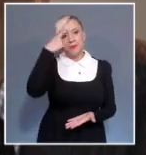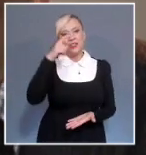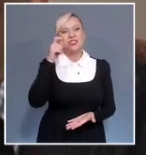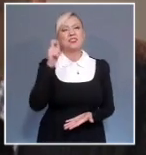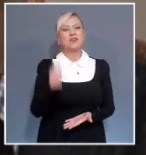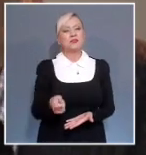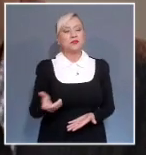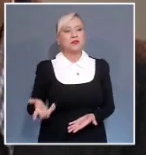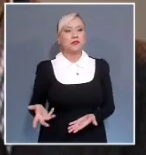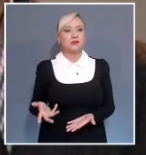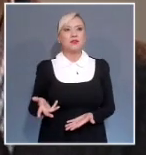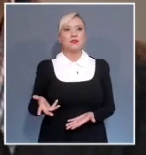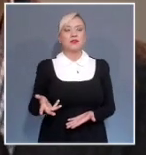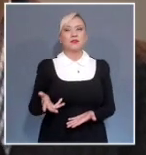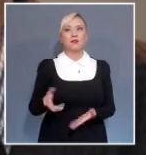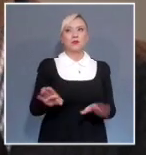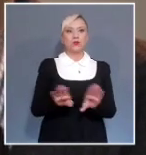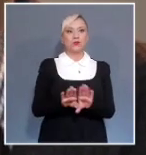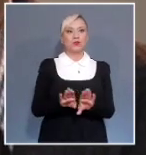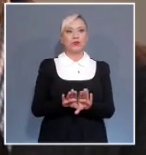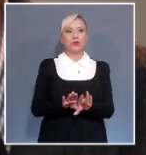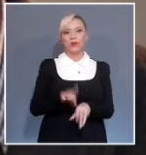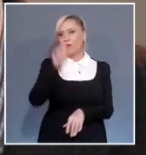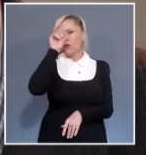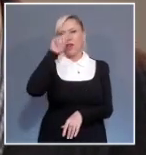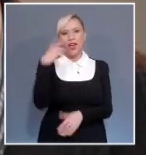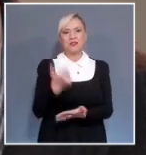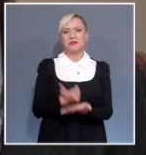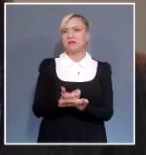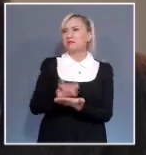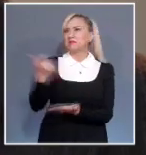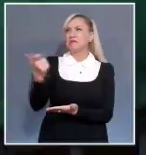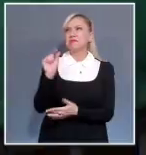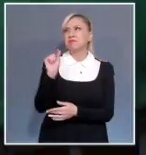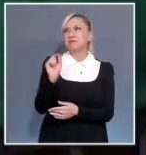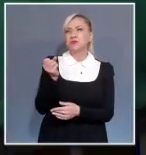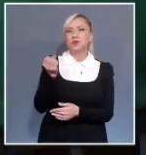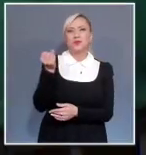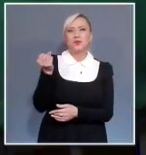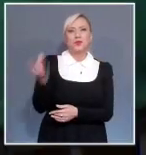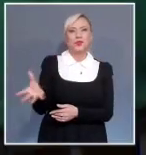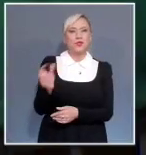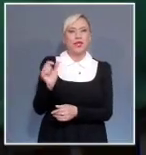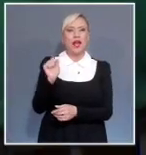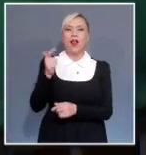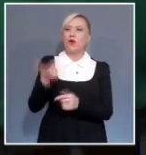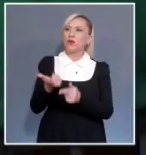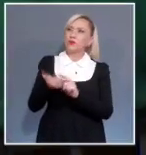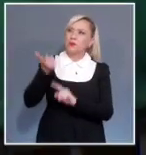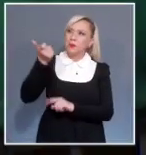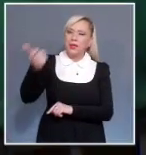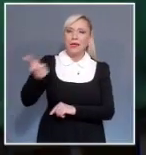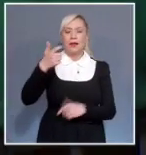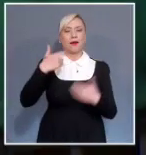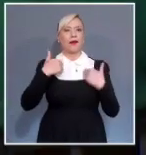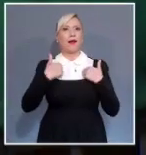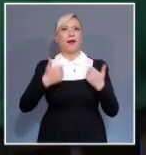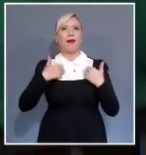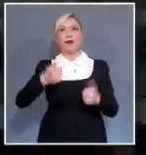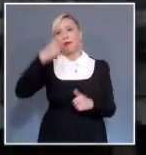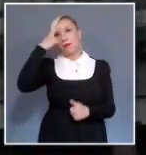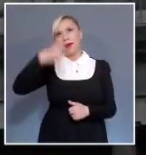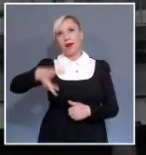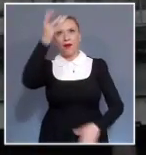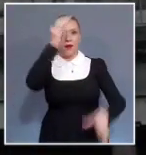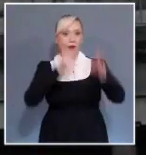de manera asequible, de manera comprensible para la sociedad común. Libertad por el saber es el lema de esta gran